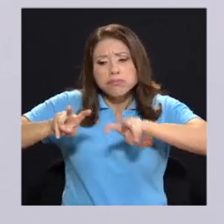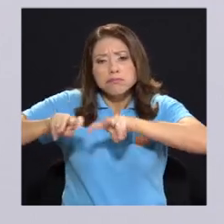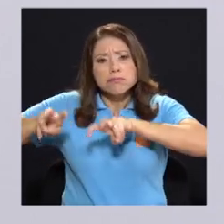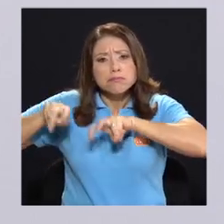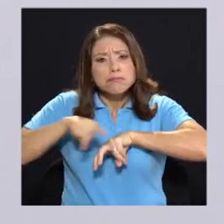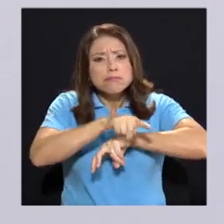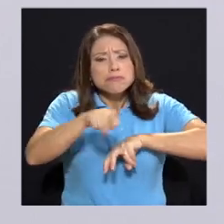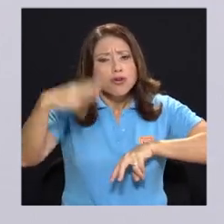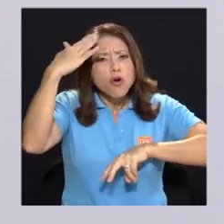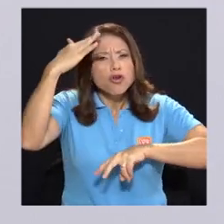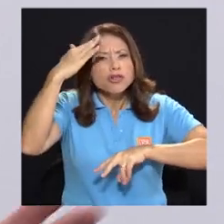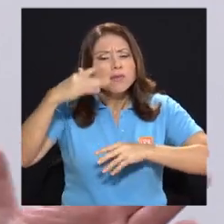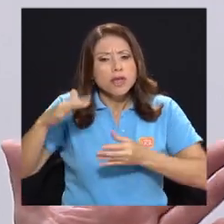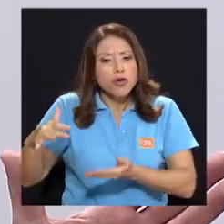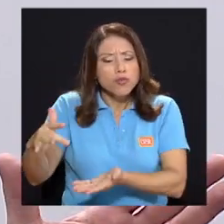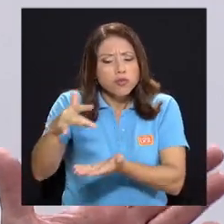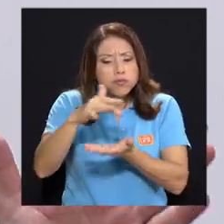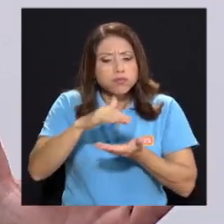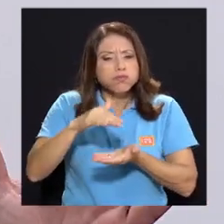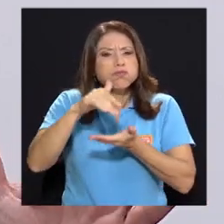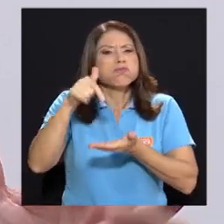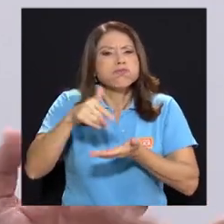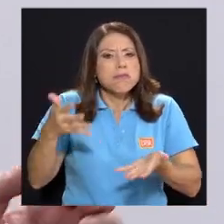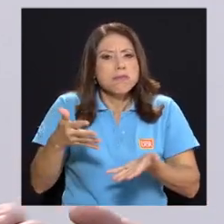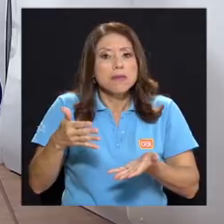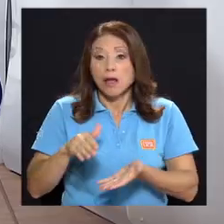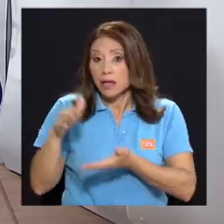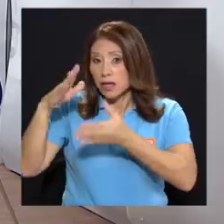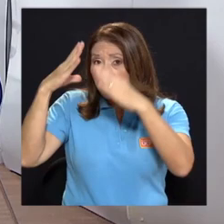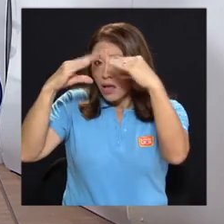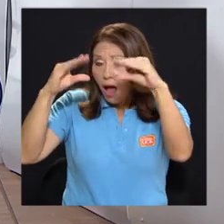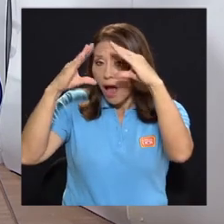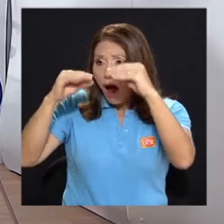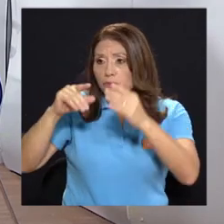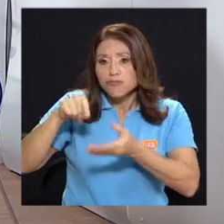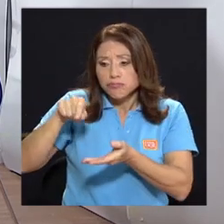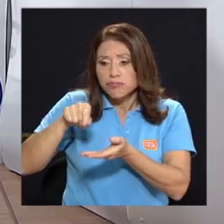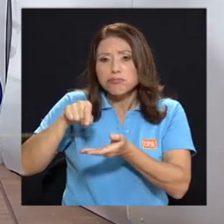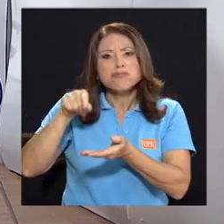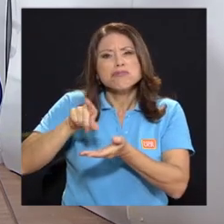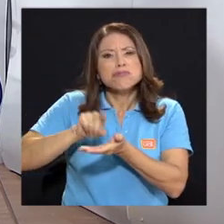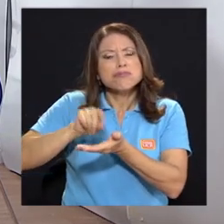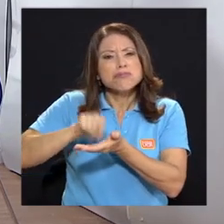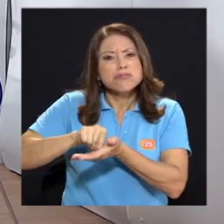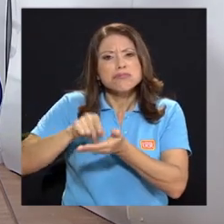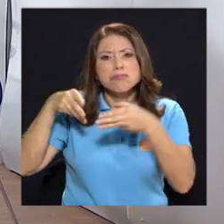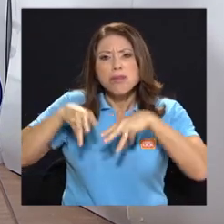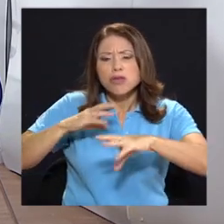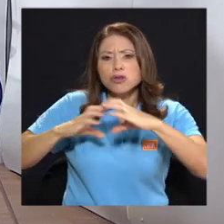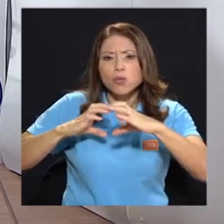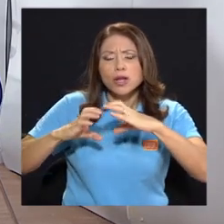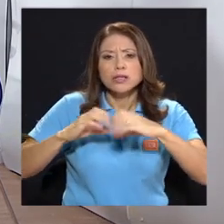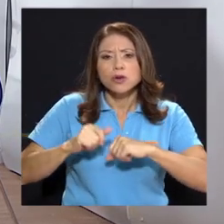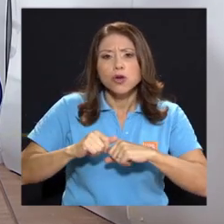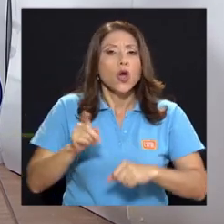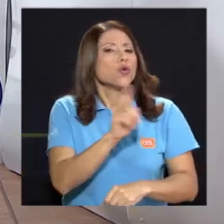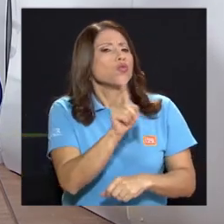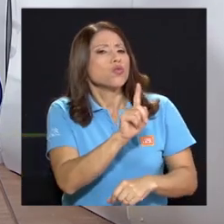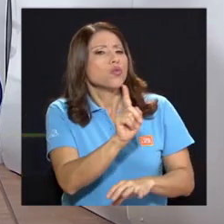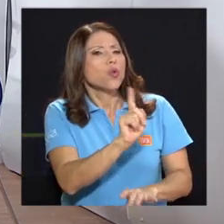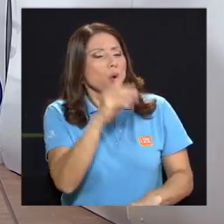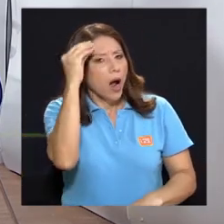de hecho ampliamos y nos ha publicado los medios de comunicación no digamos lo que ha publicado no los artículos de opinión